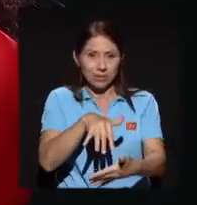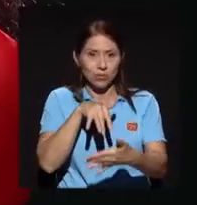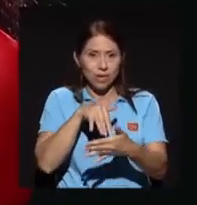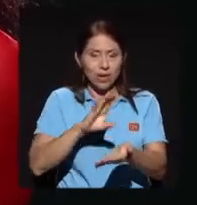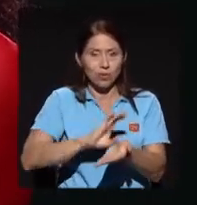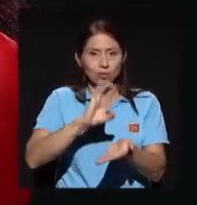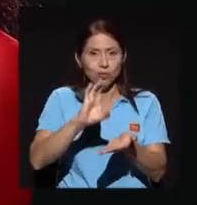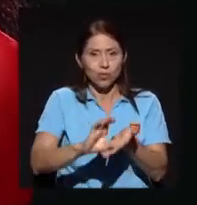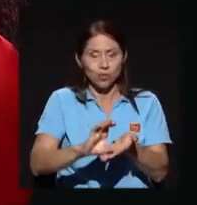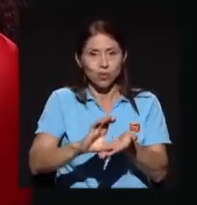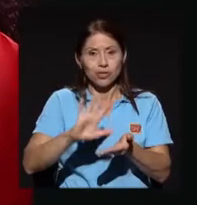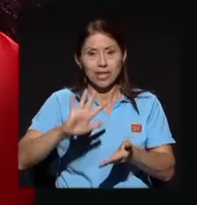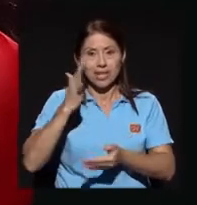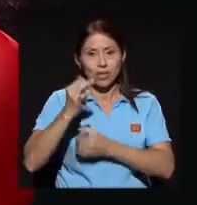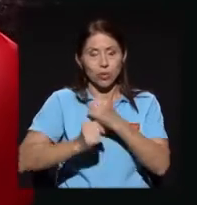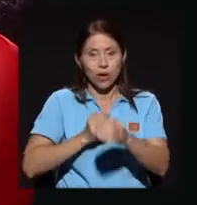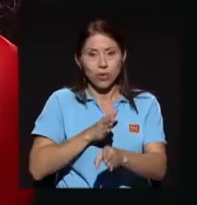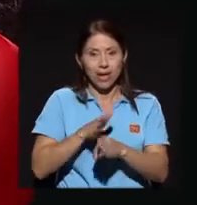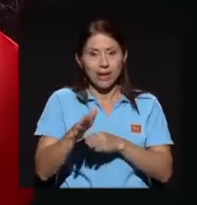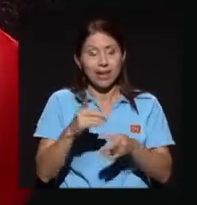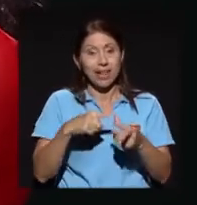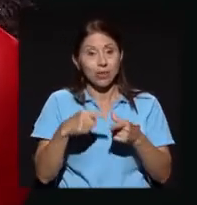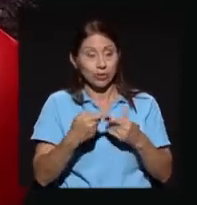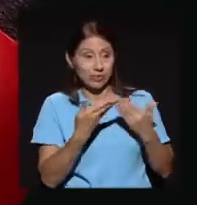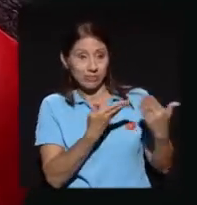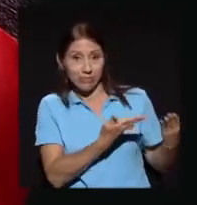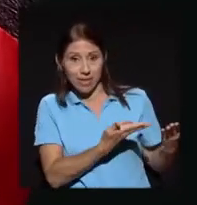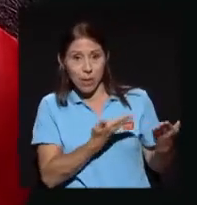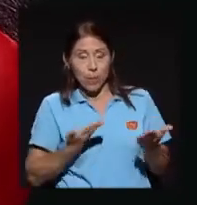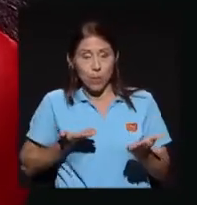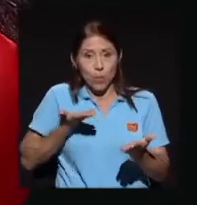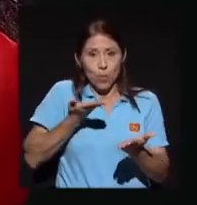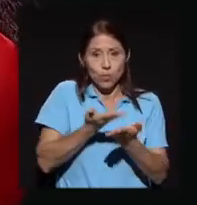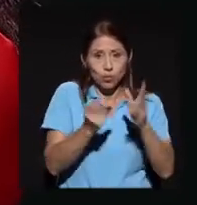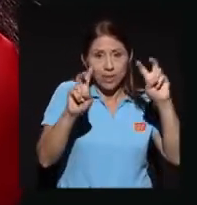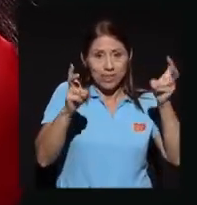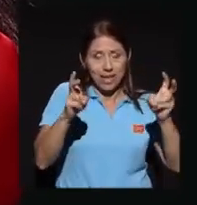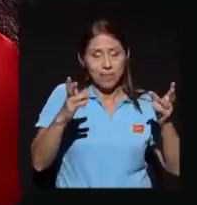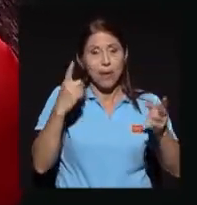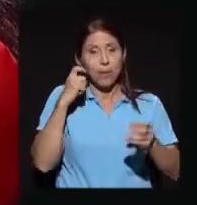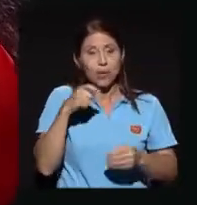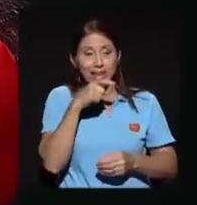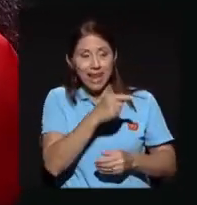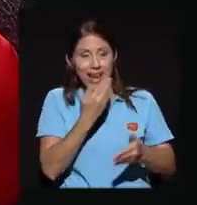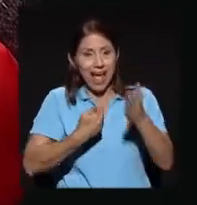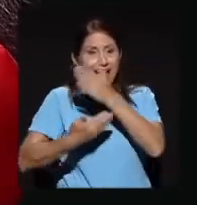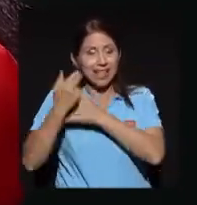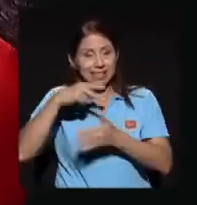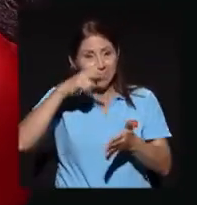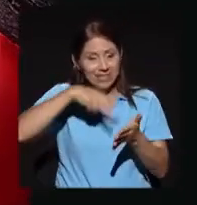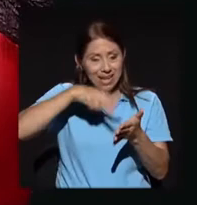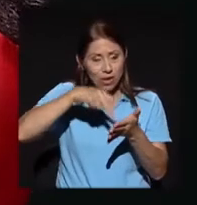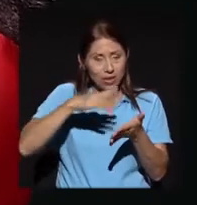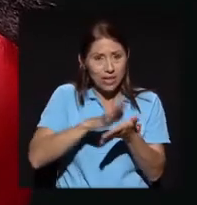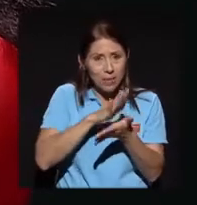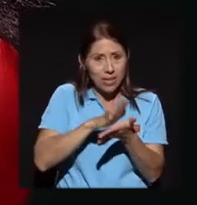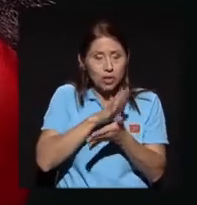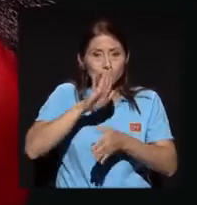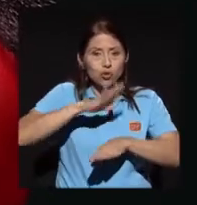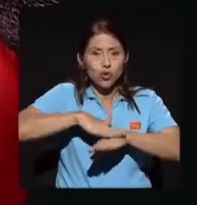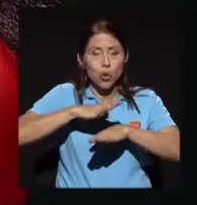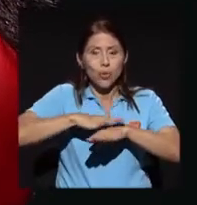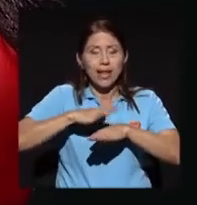Entonces Marcos fue el que me propuso a mí el tema, porque él había estado leyendo unos papers sobre la paradoja de